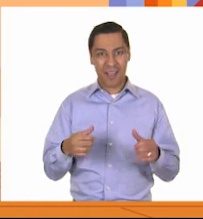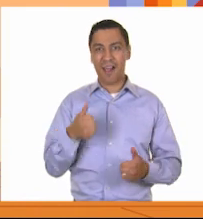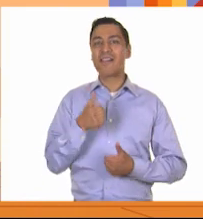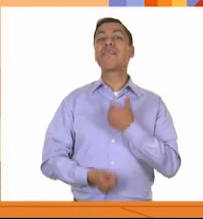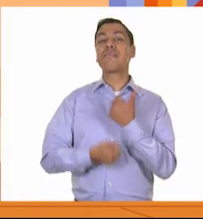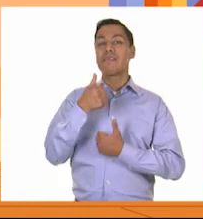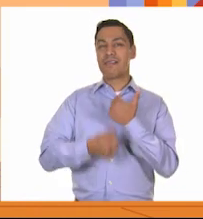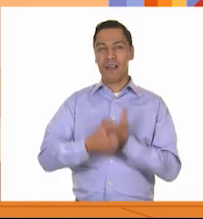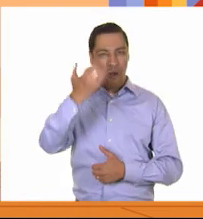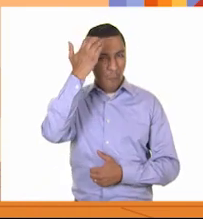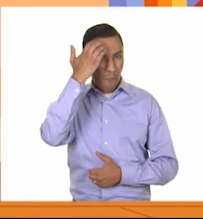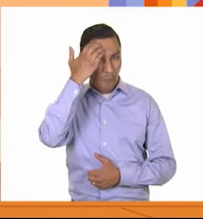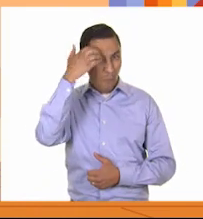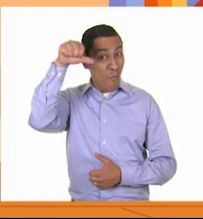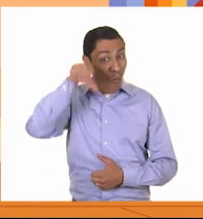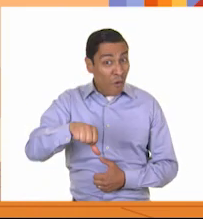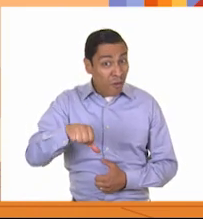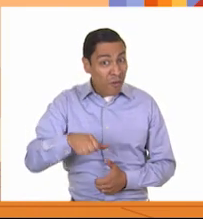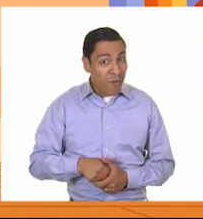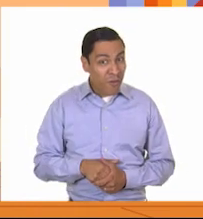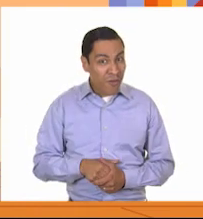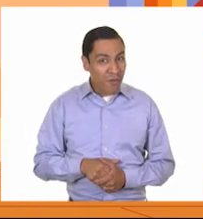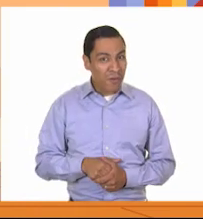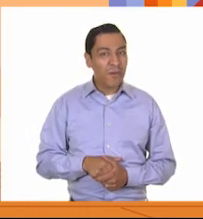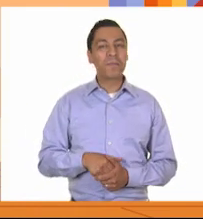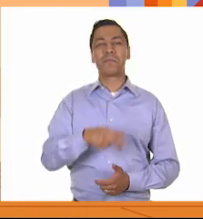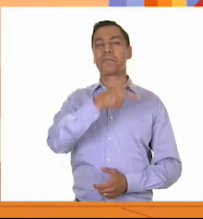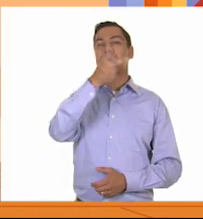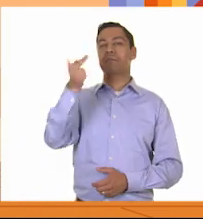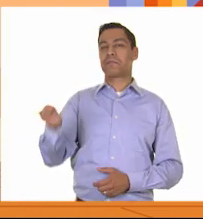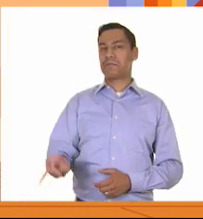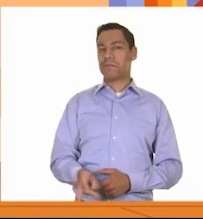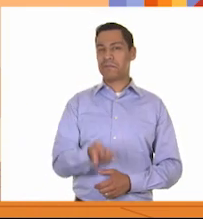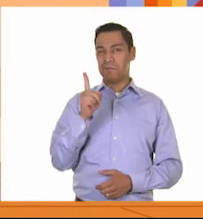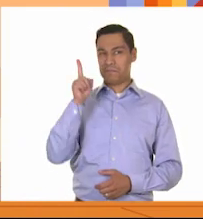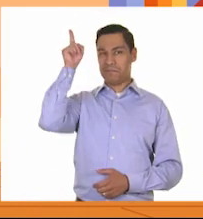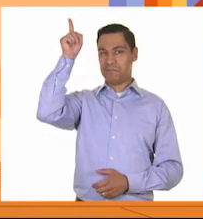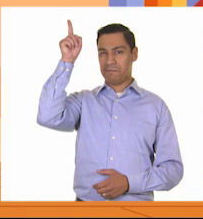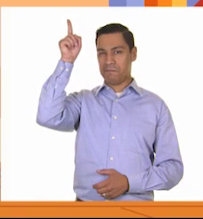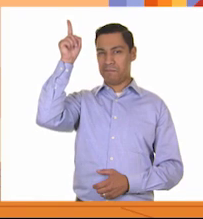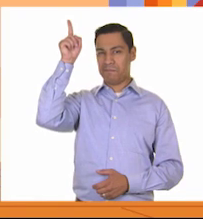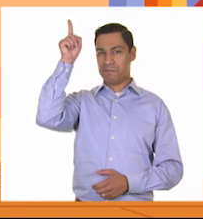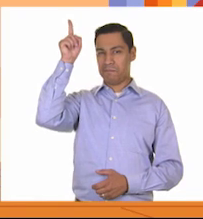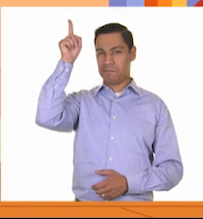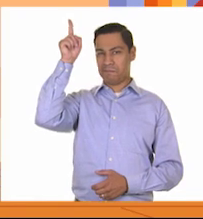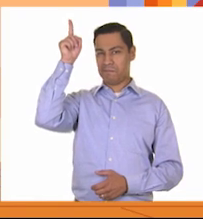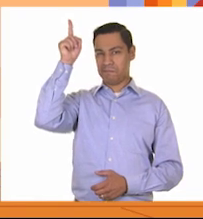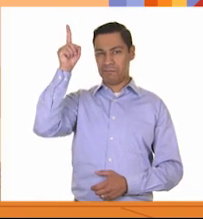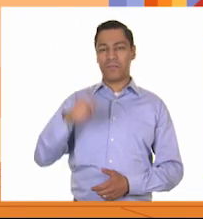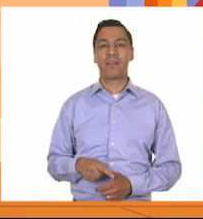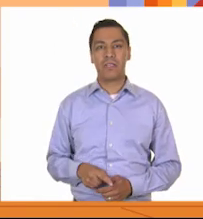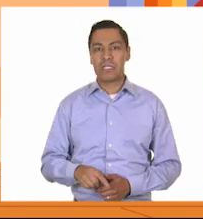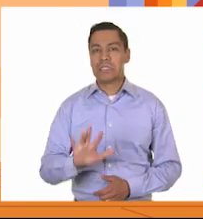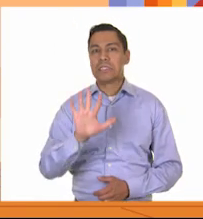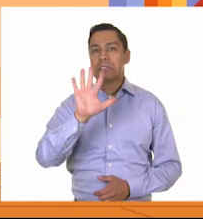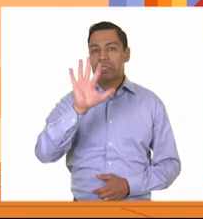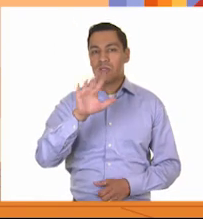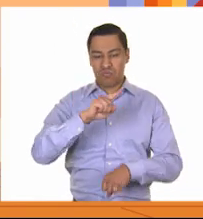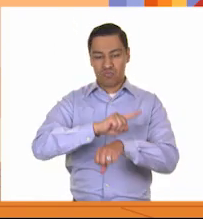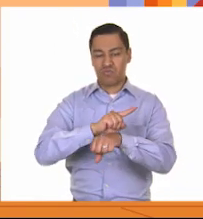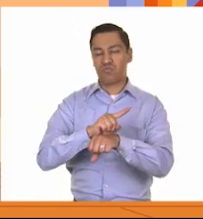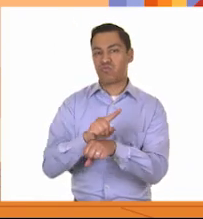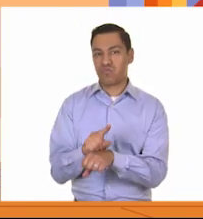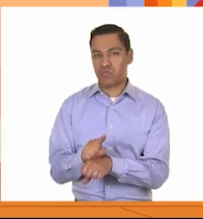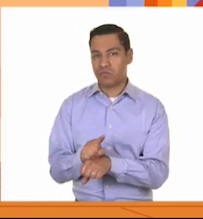de conocimiento de hoy? ¡Sí! Esta pregunta es del eje temático geometría. Tendrán 5 segundos para